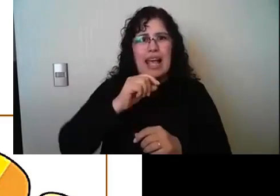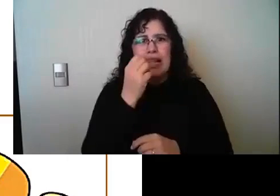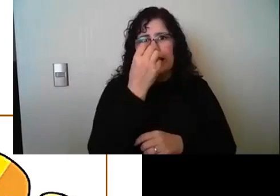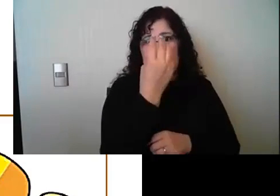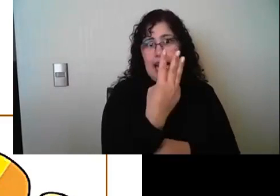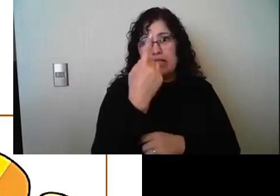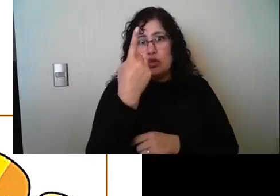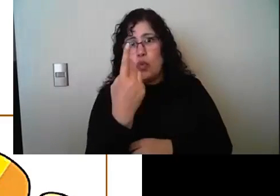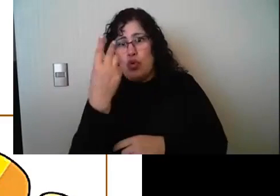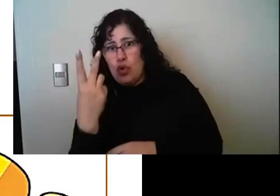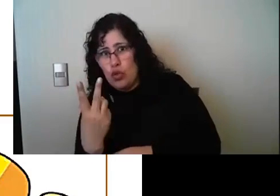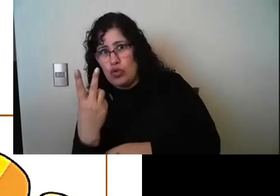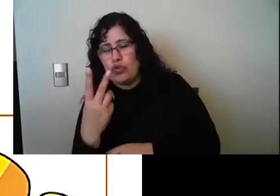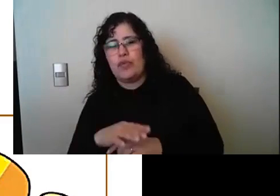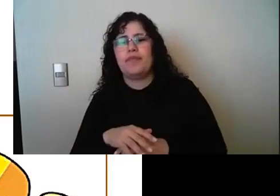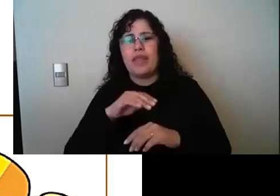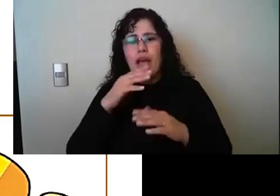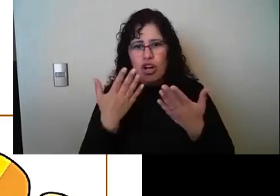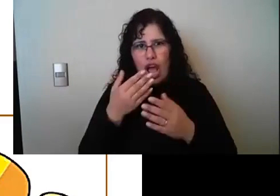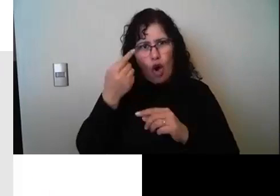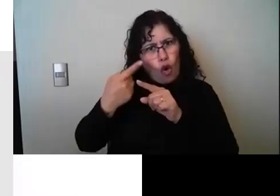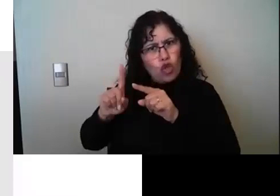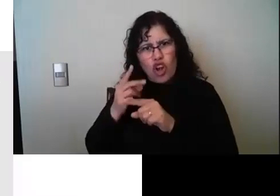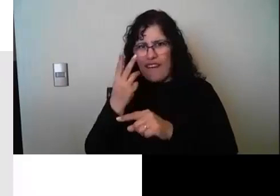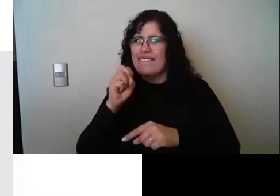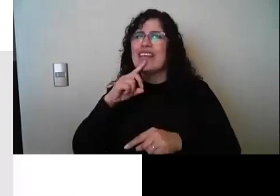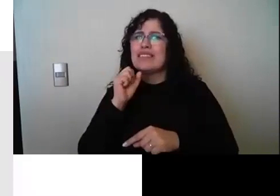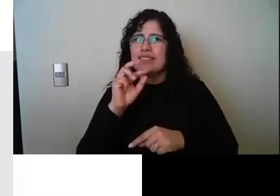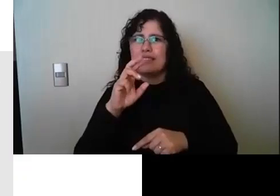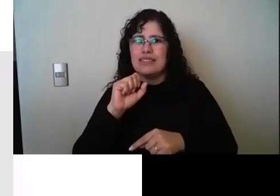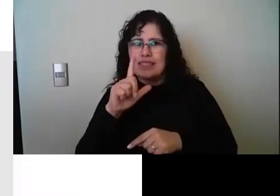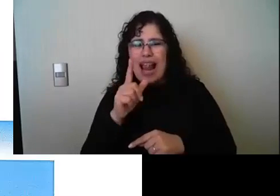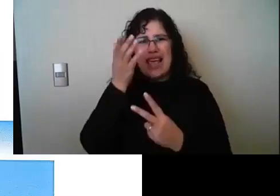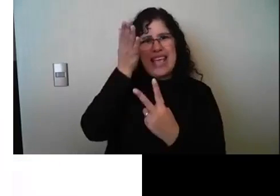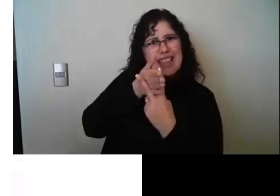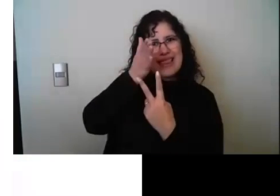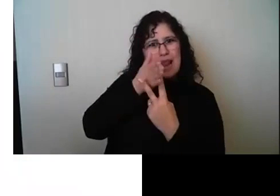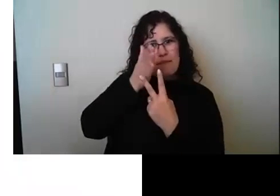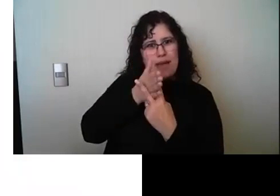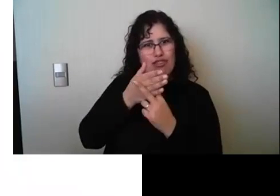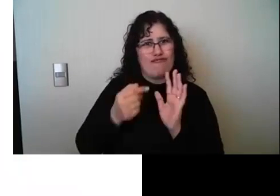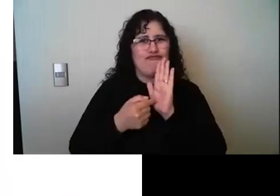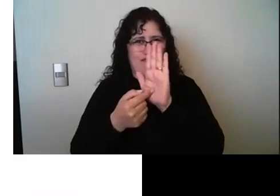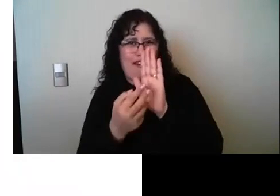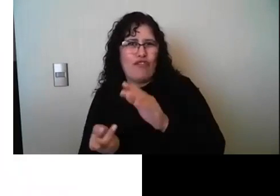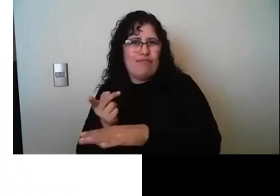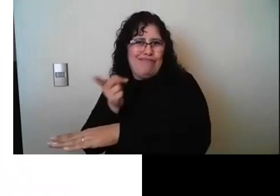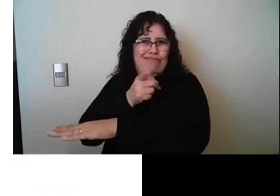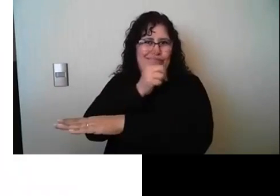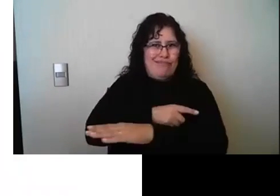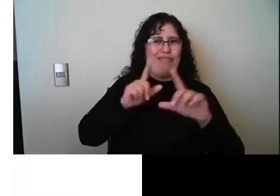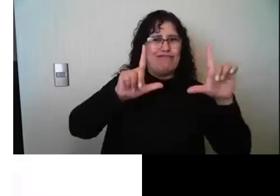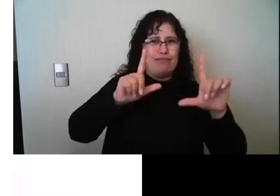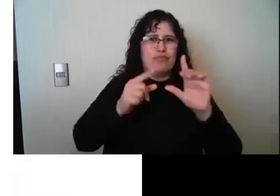ventral intermedio, ¿cierto? Que yo les dije que había aparecido, vamos a volver atrás, a este